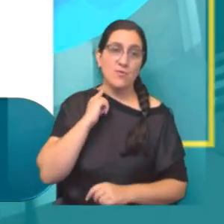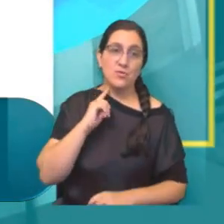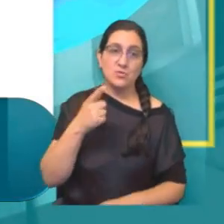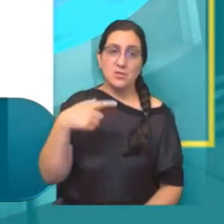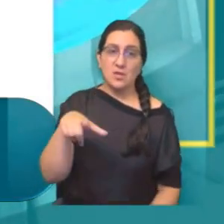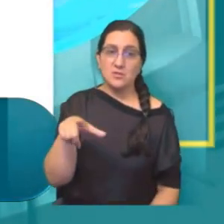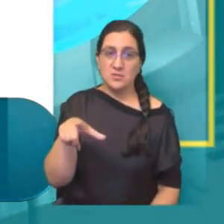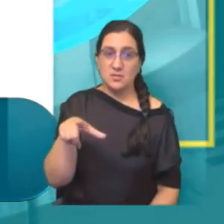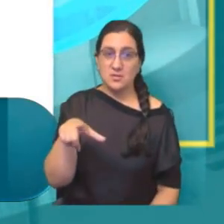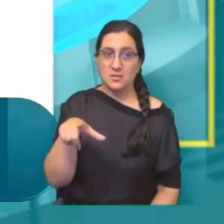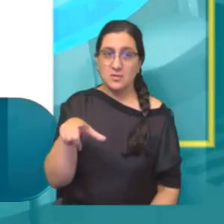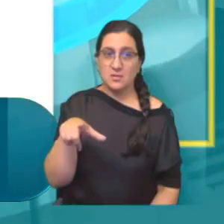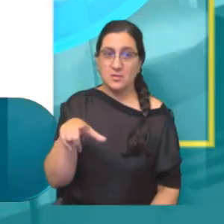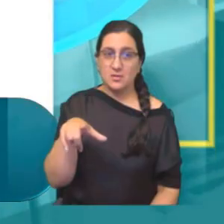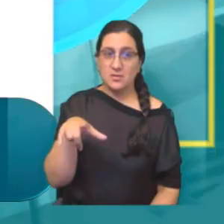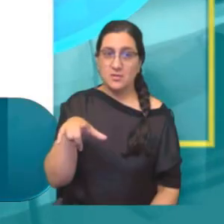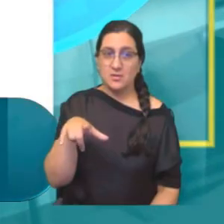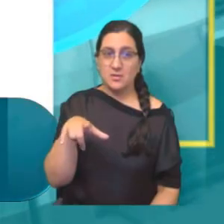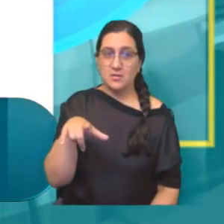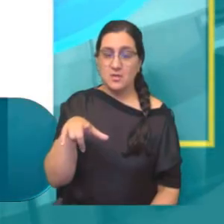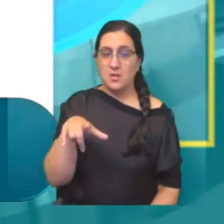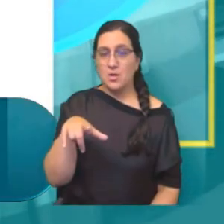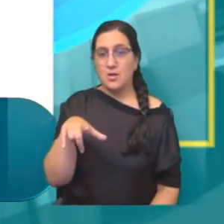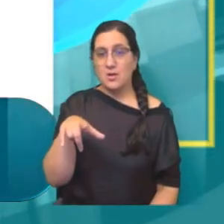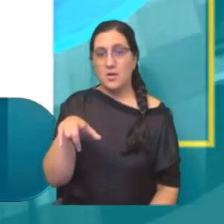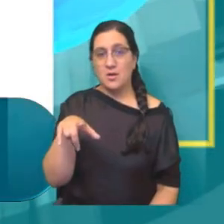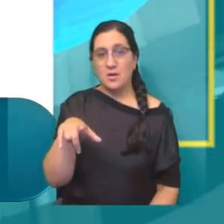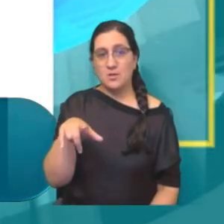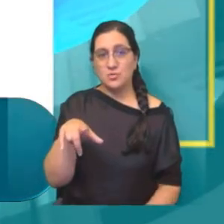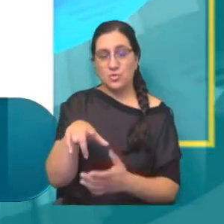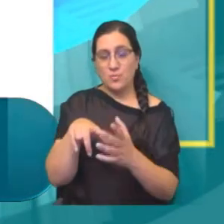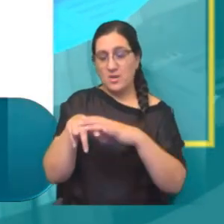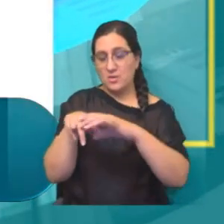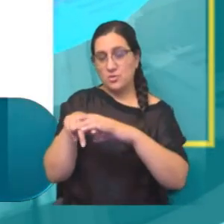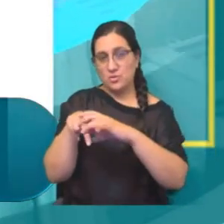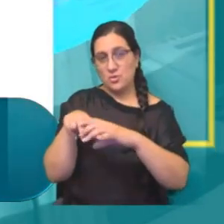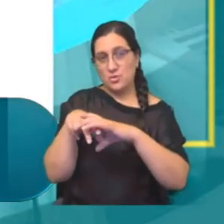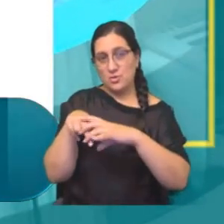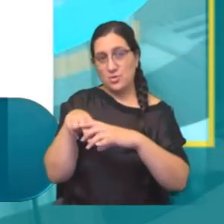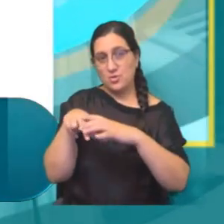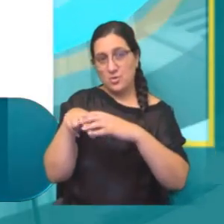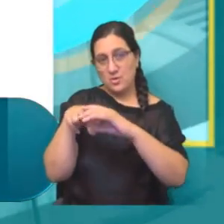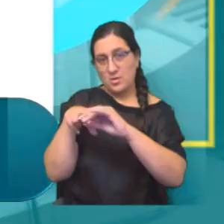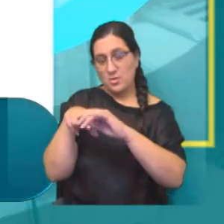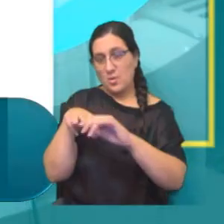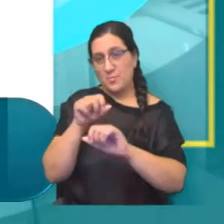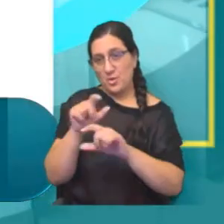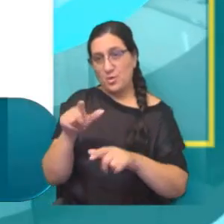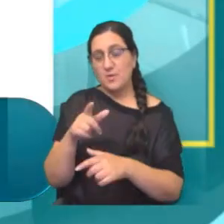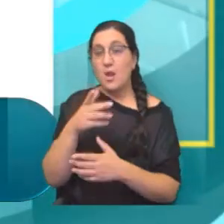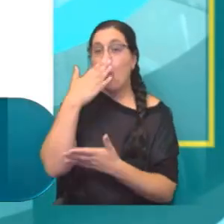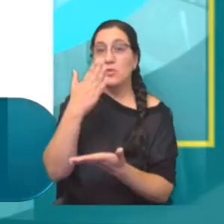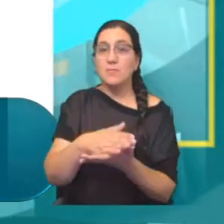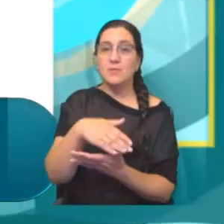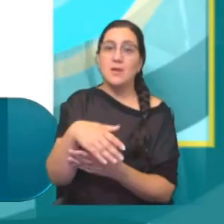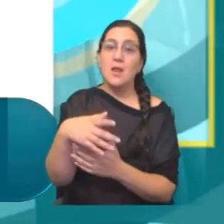sea, estos dedos quedan estirados, esta mano, estos dedos principalmente, son como los más afectados, estos dos del medio, ¿sí? Y la última, lo que tiene